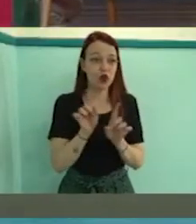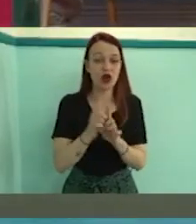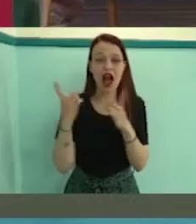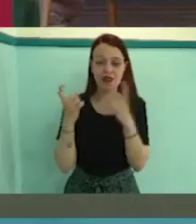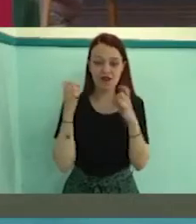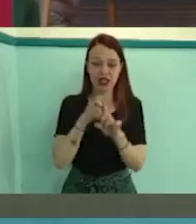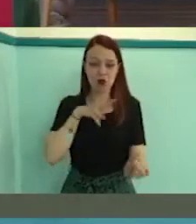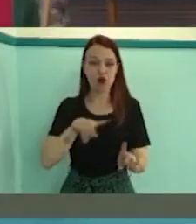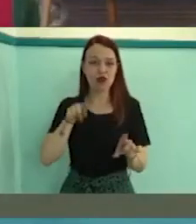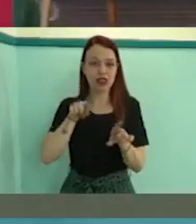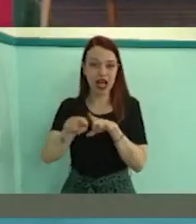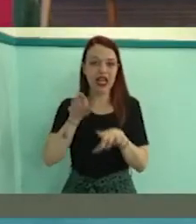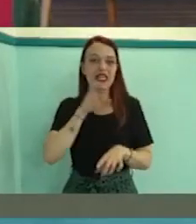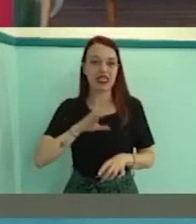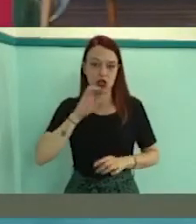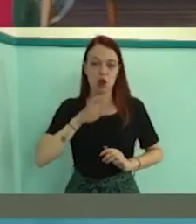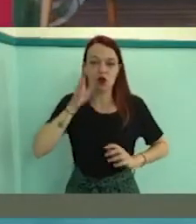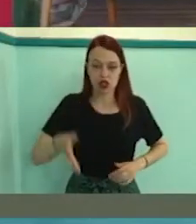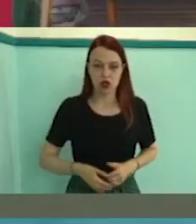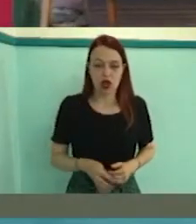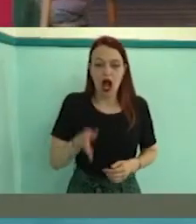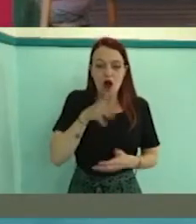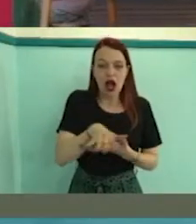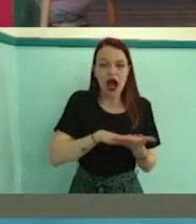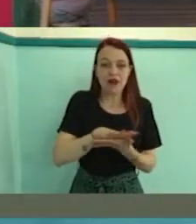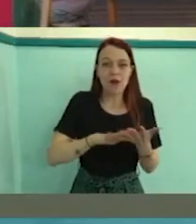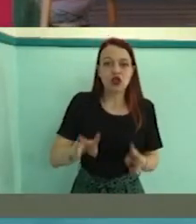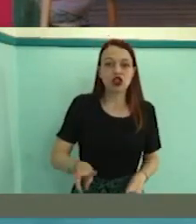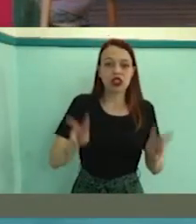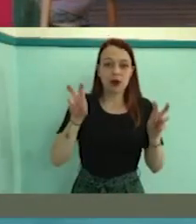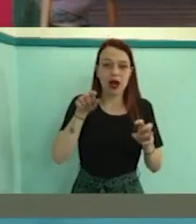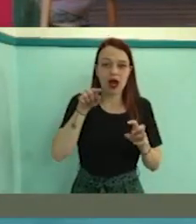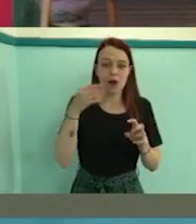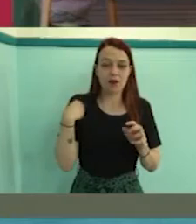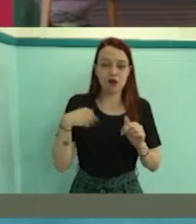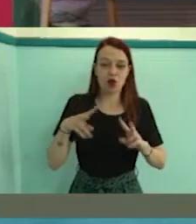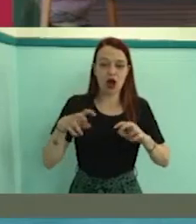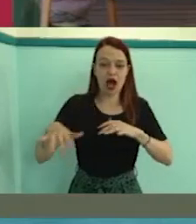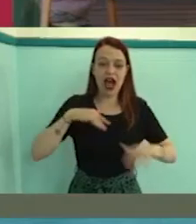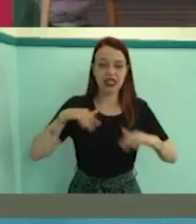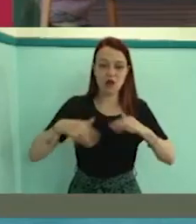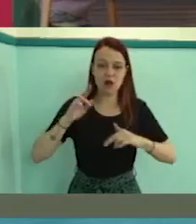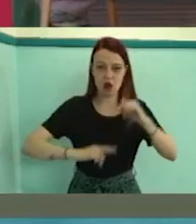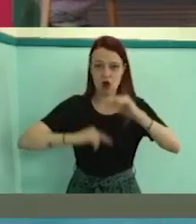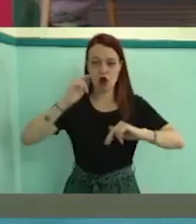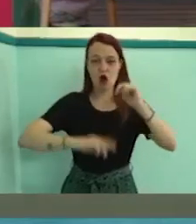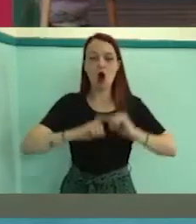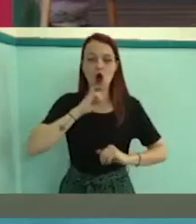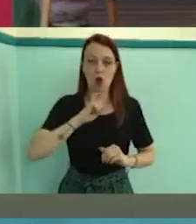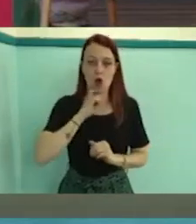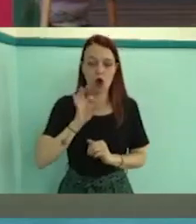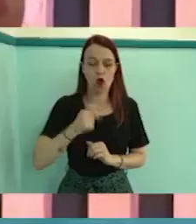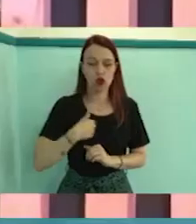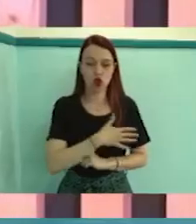crítico en lo alto vamos a hablar un poco de de En qué se cimienta como todo nuestro activismo Y por qué hablamos de lo que hablamos y por qué queremos